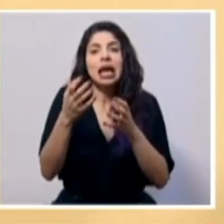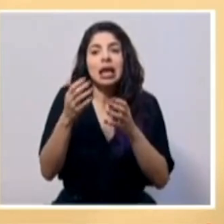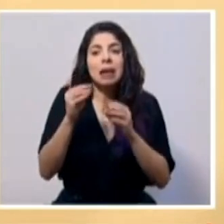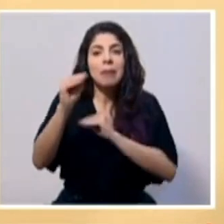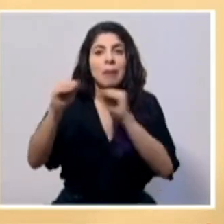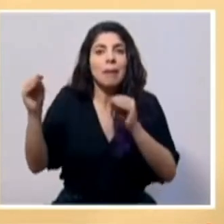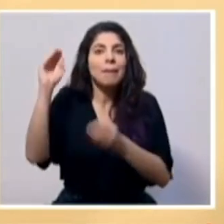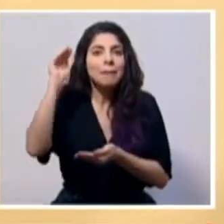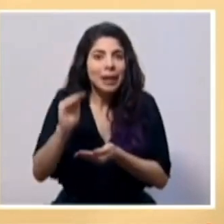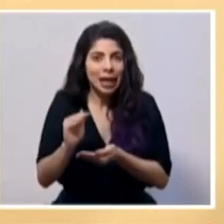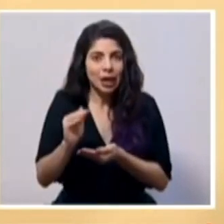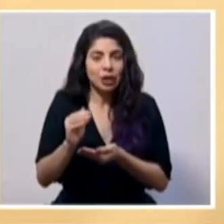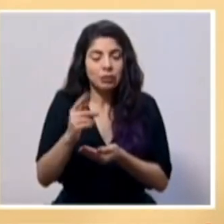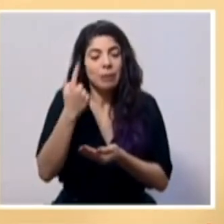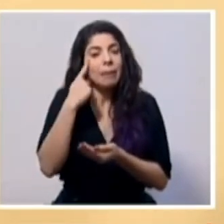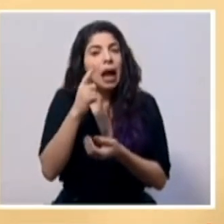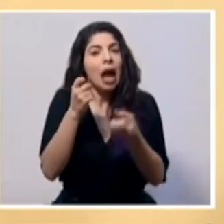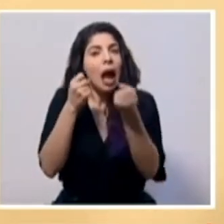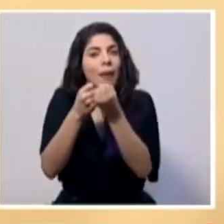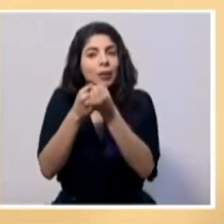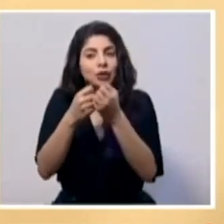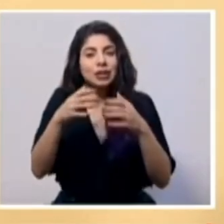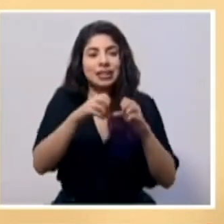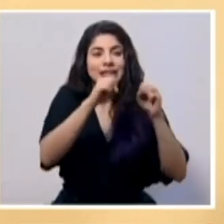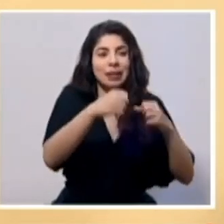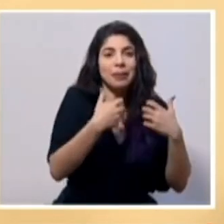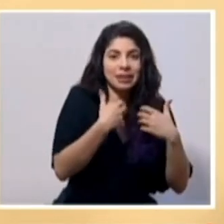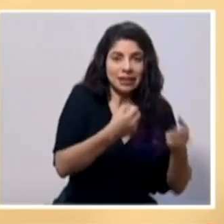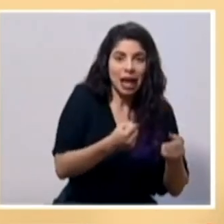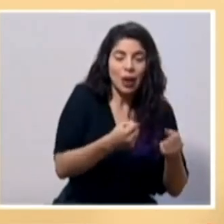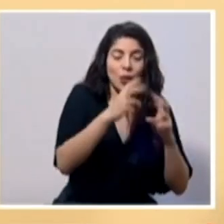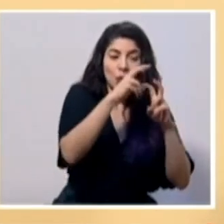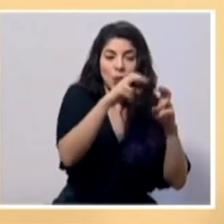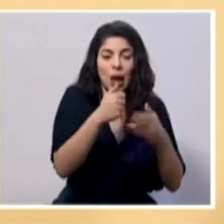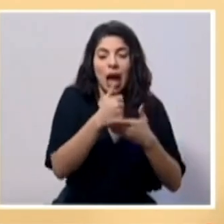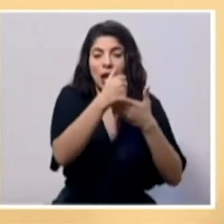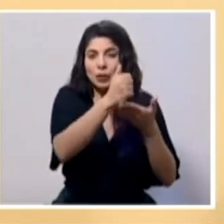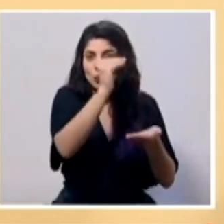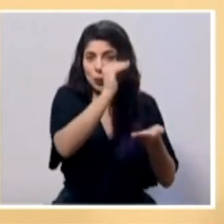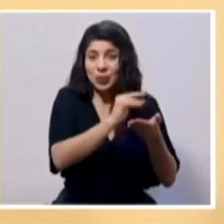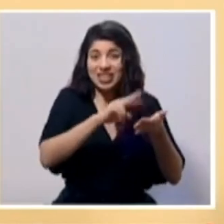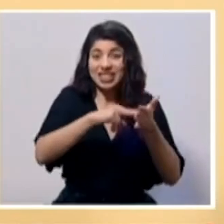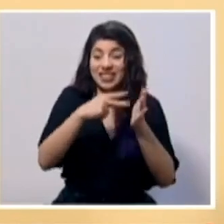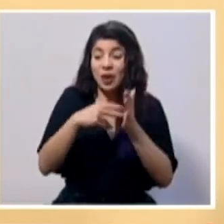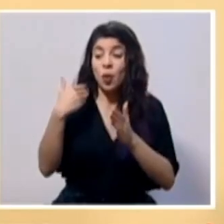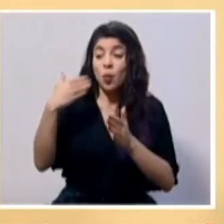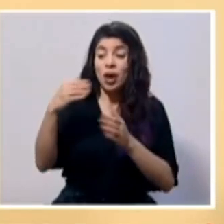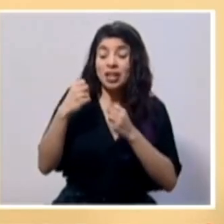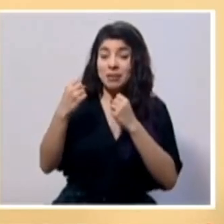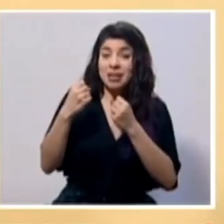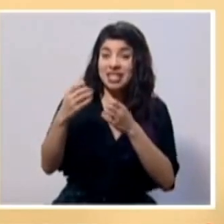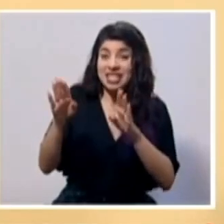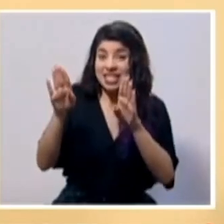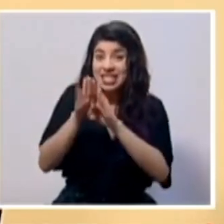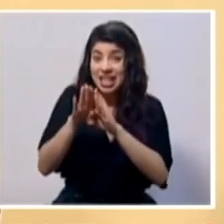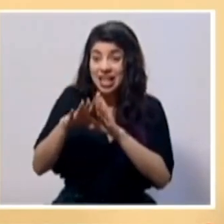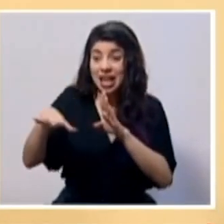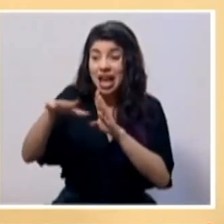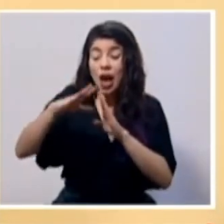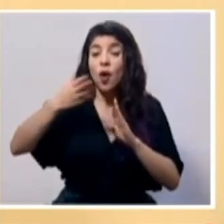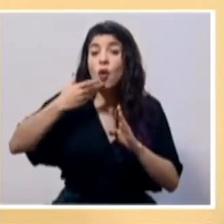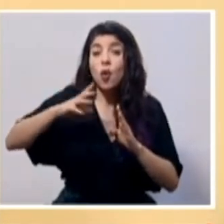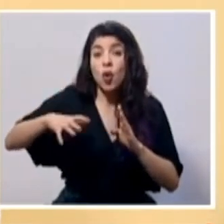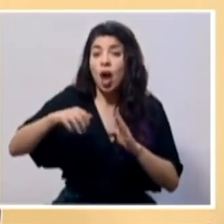cadenas de transmisión para darle un respiro a los sistemas de salud y a la trazabilidad. Entonces, en etapa de cierre, en Cantón Naranja no se